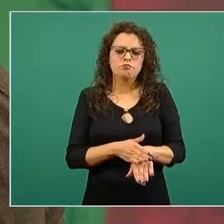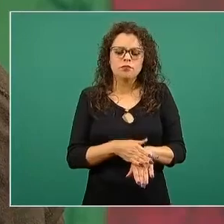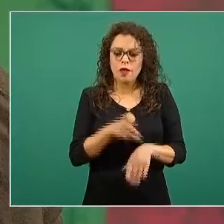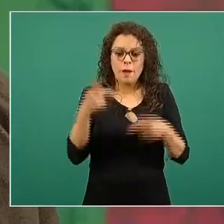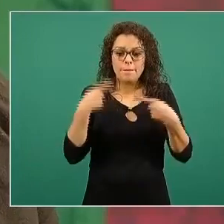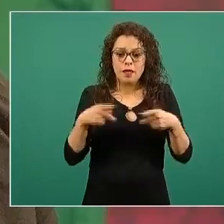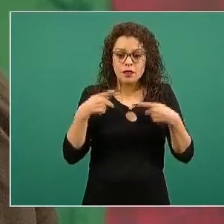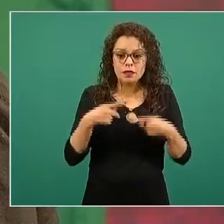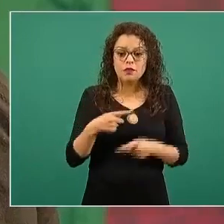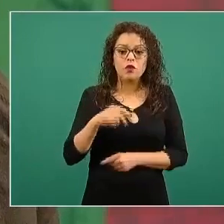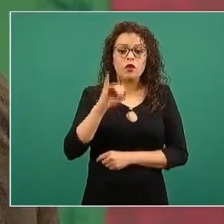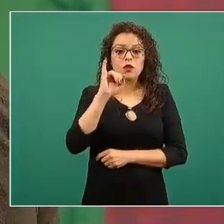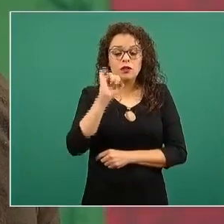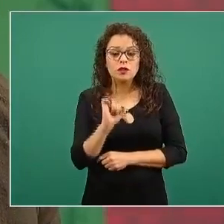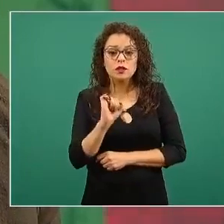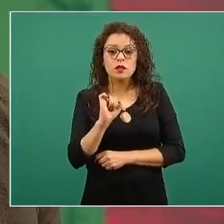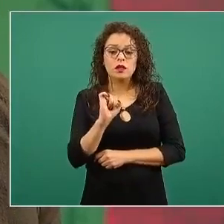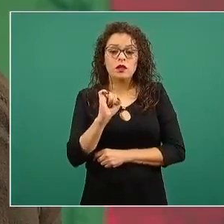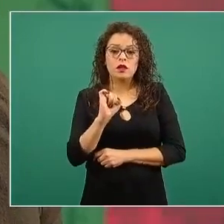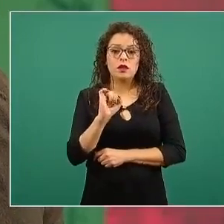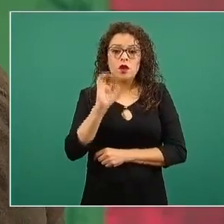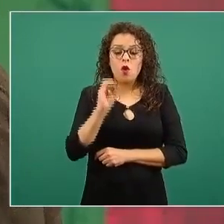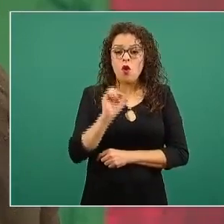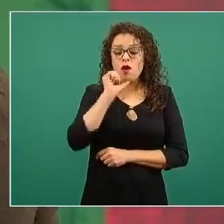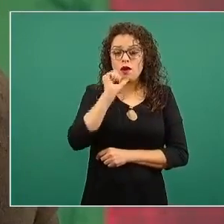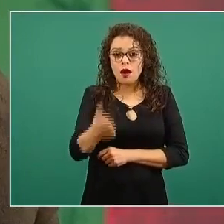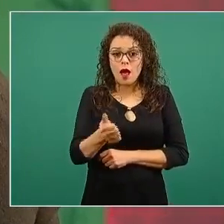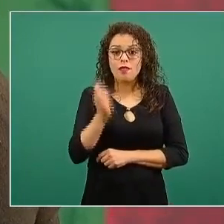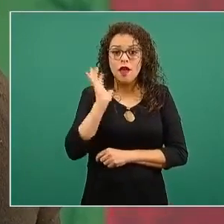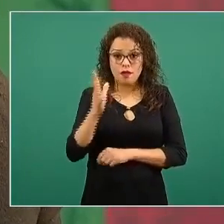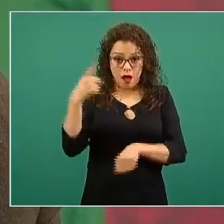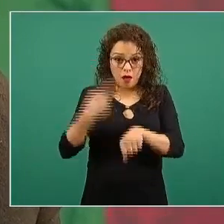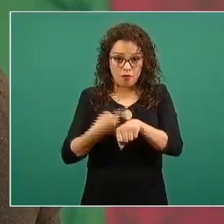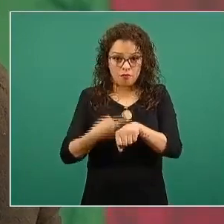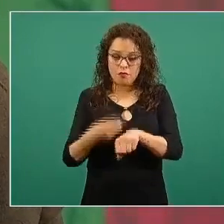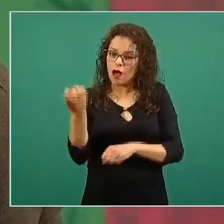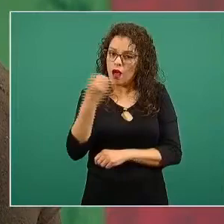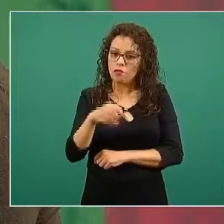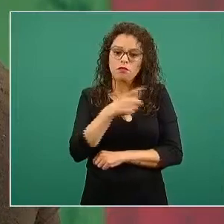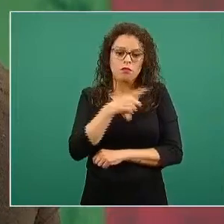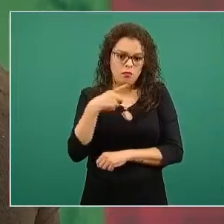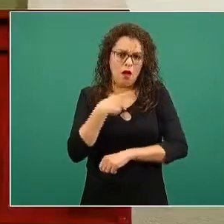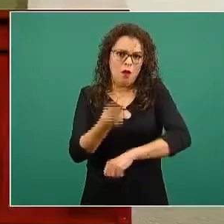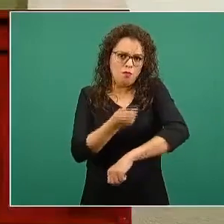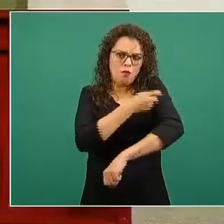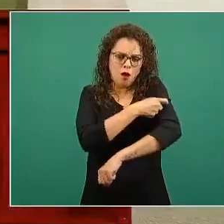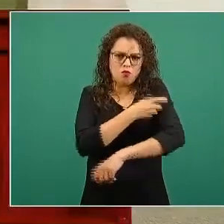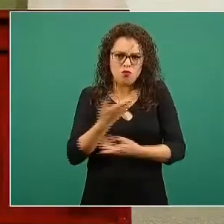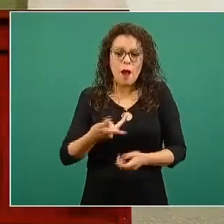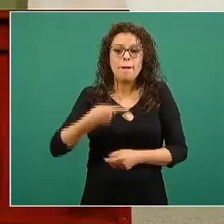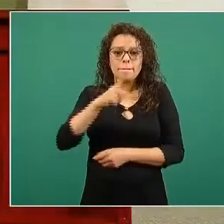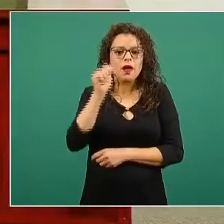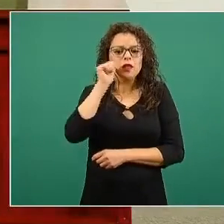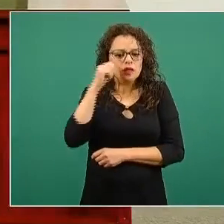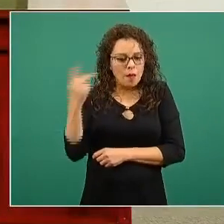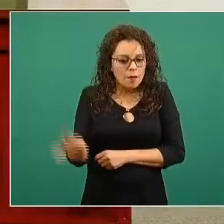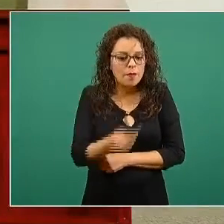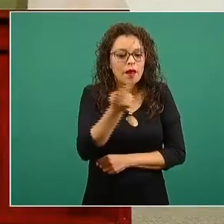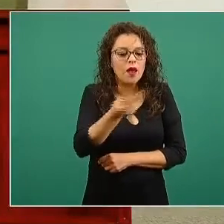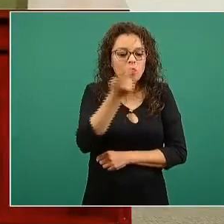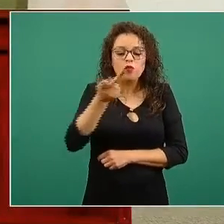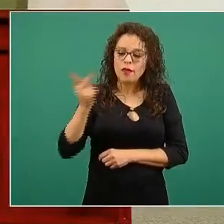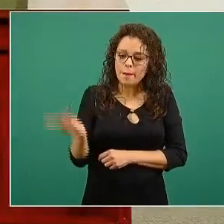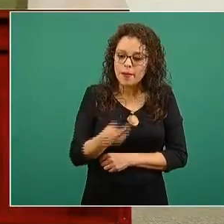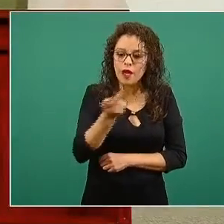persona haya podido o no tener la enfermedad, debe de ser vacunada. Lógicamente, siempre se pregunta el antecedente y